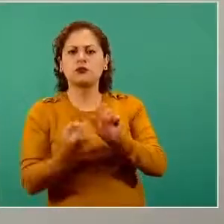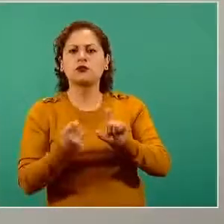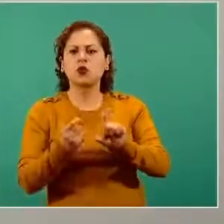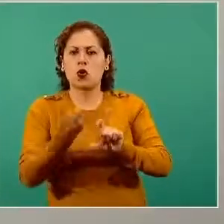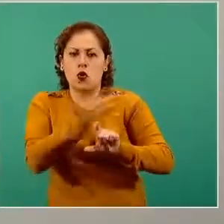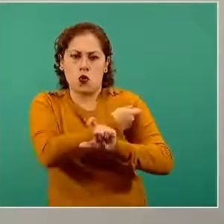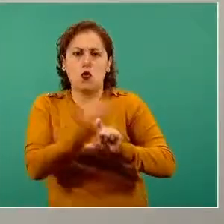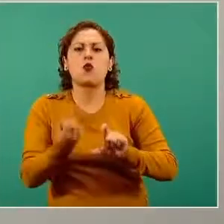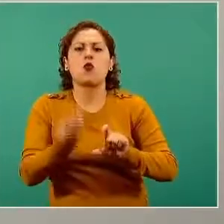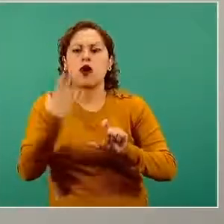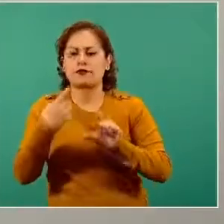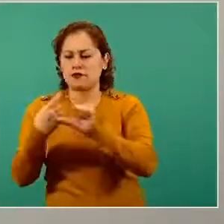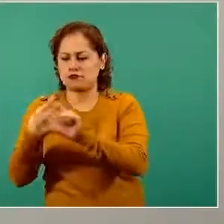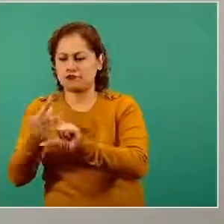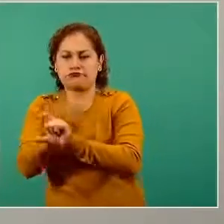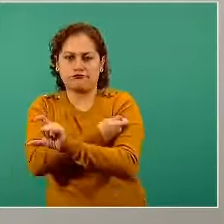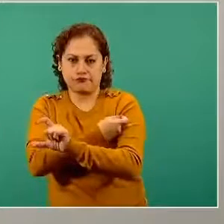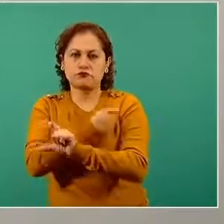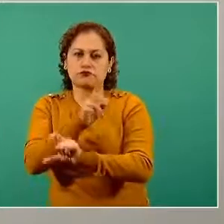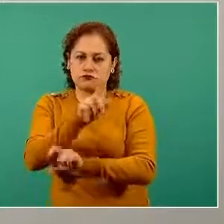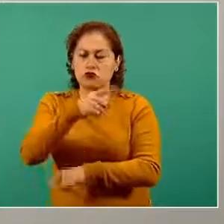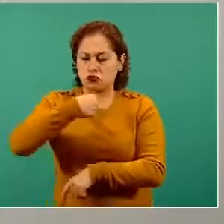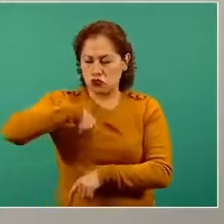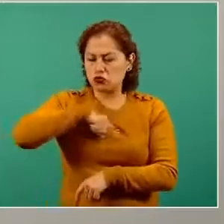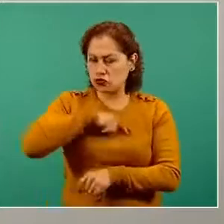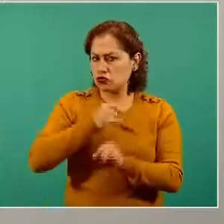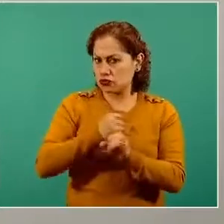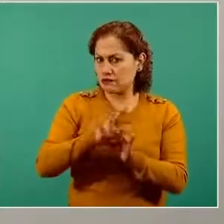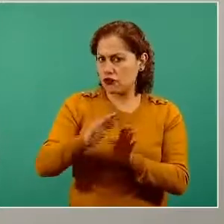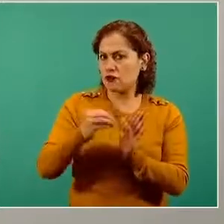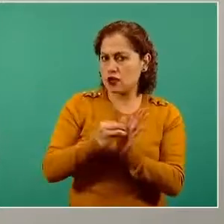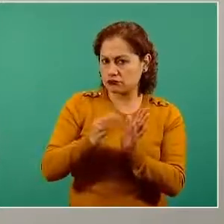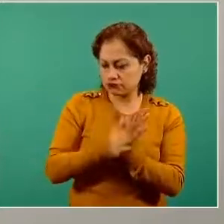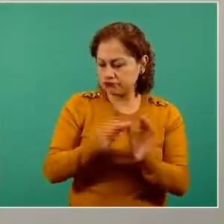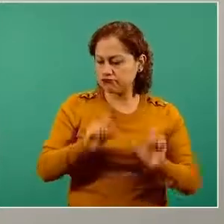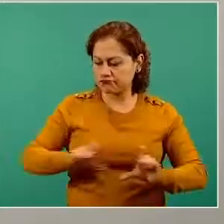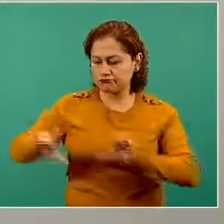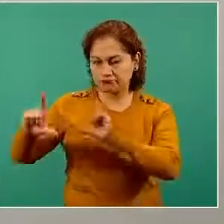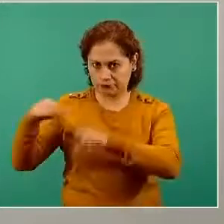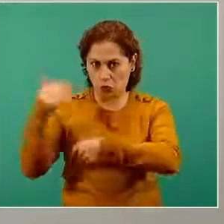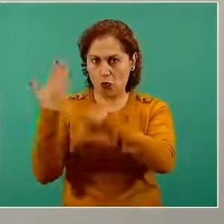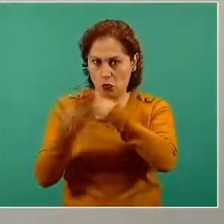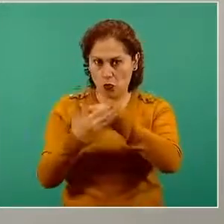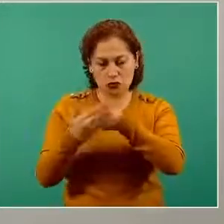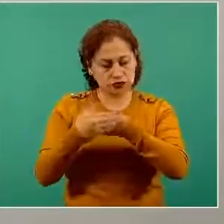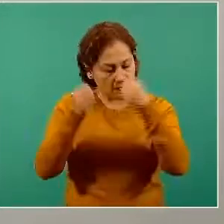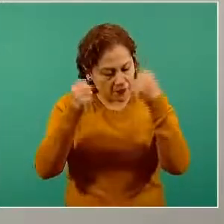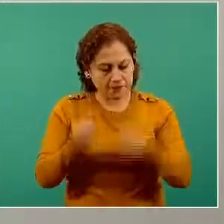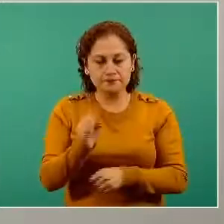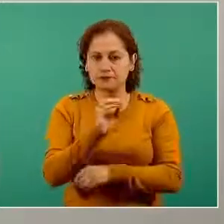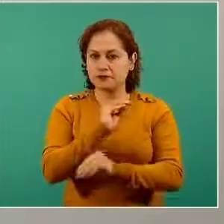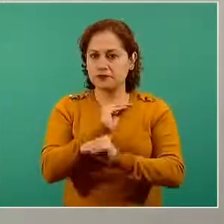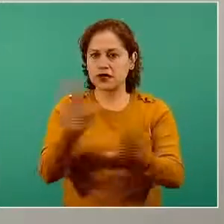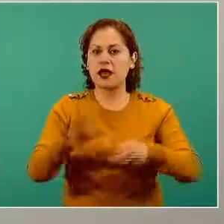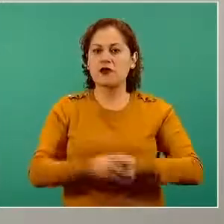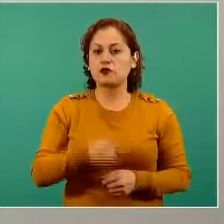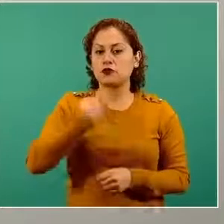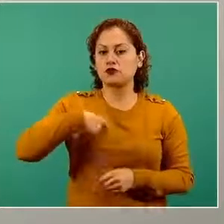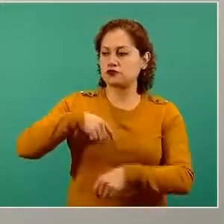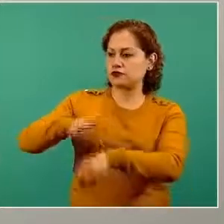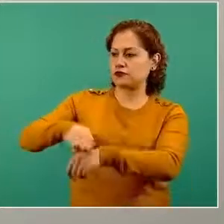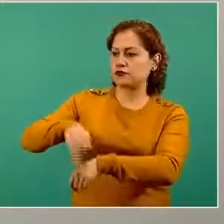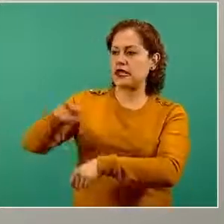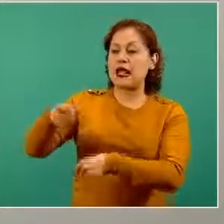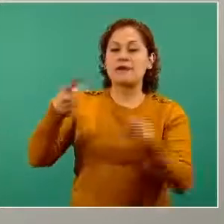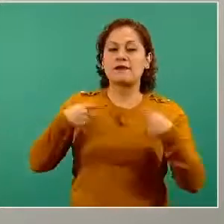ha aplicado por cada tipo de vacuna. Con mucho gusto pedimos a nuestro equipo técnico que prepara la información para cada